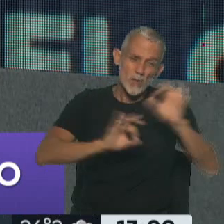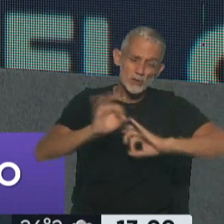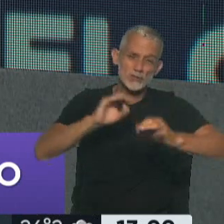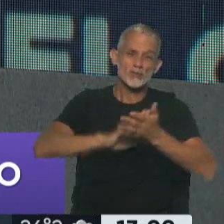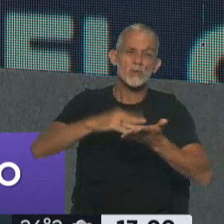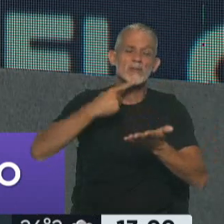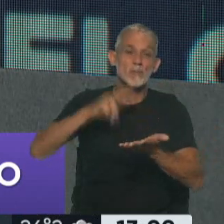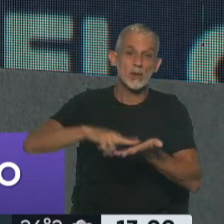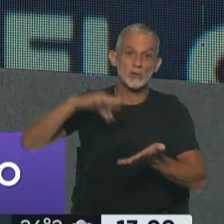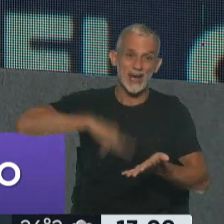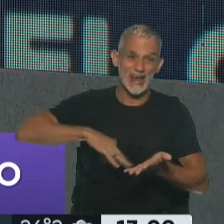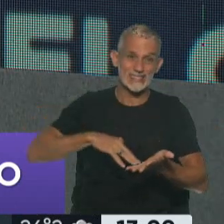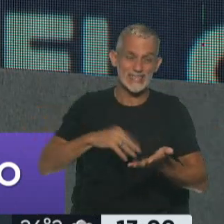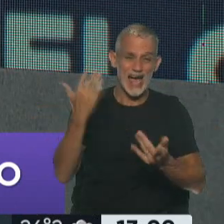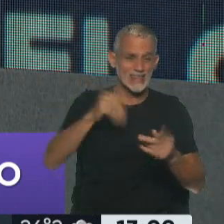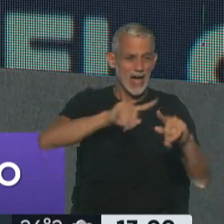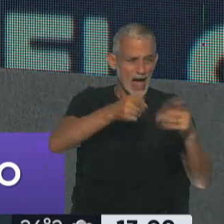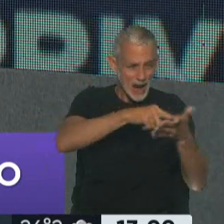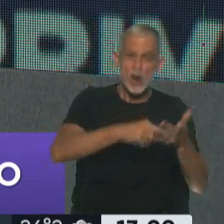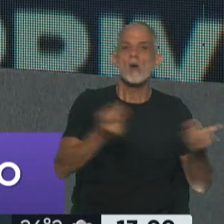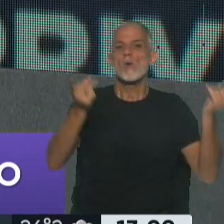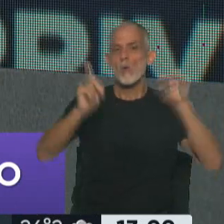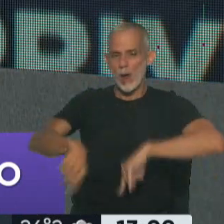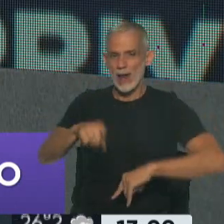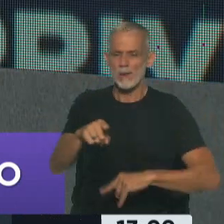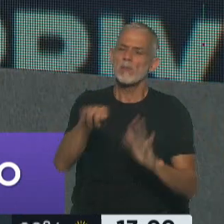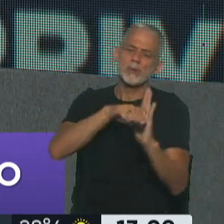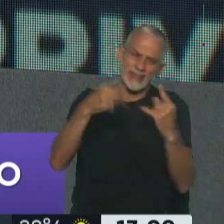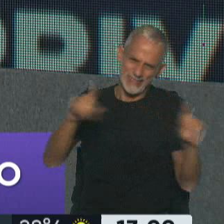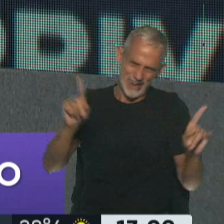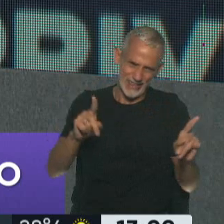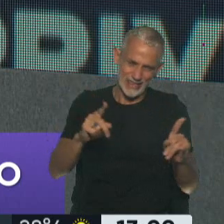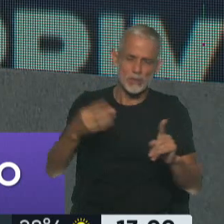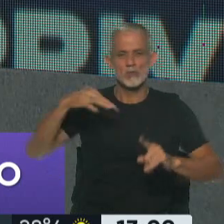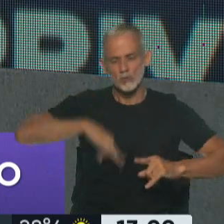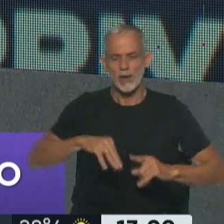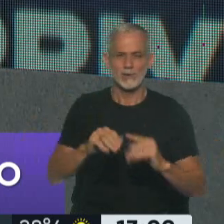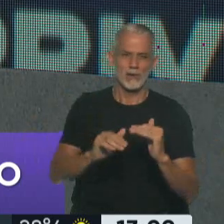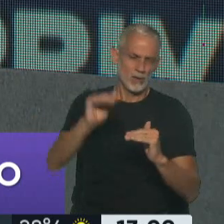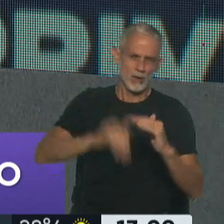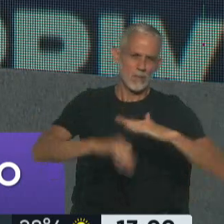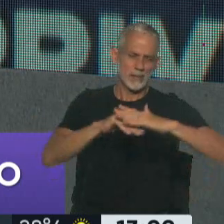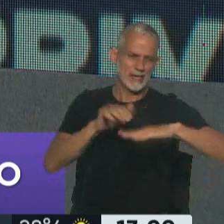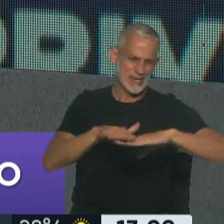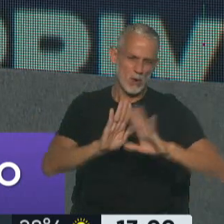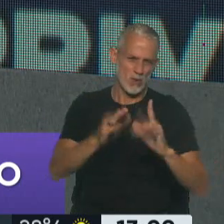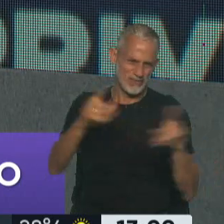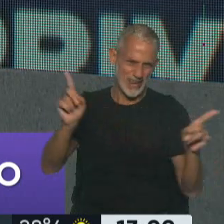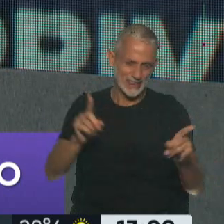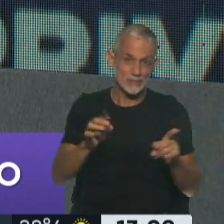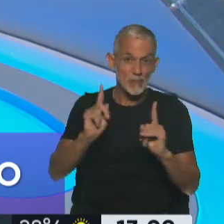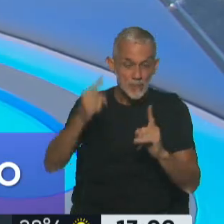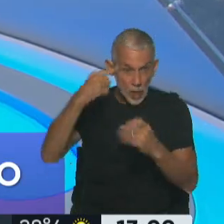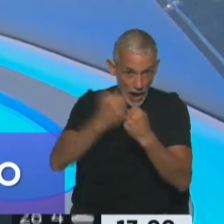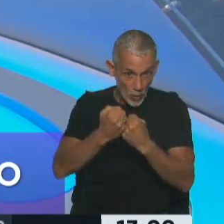digamos que vuelva a regir este impuesto con otras condiciones, digamos, otros ingresos del salario, ¿tiene que ver con el acuerdo que se